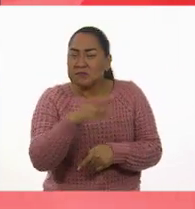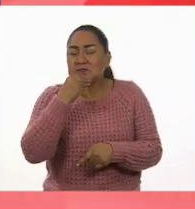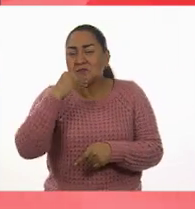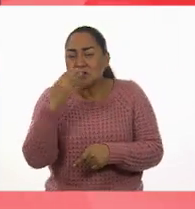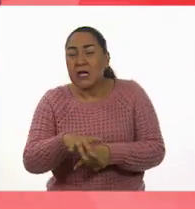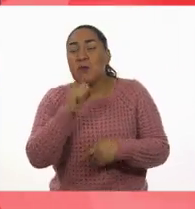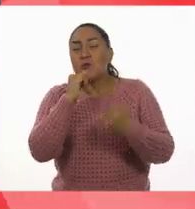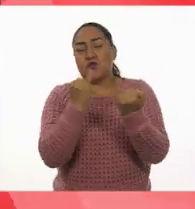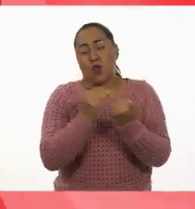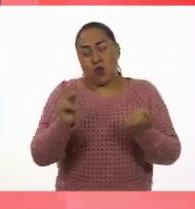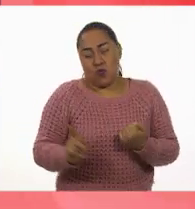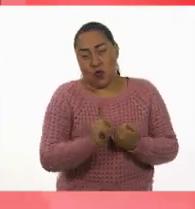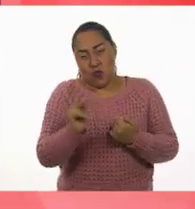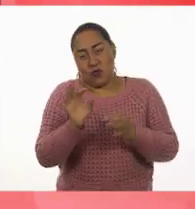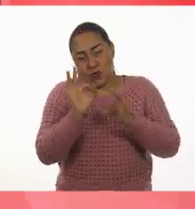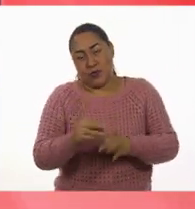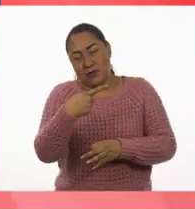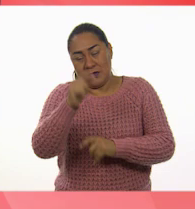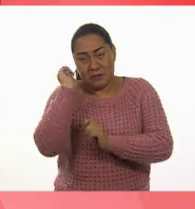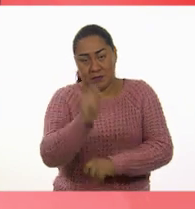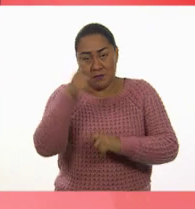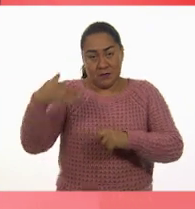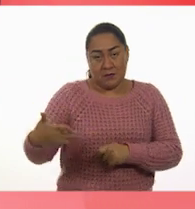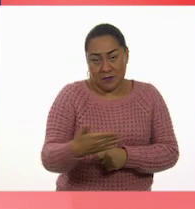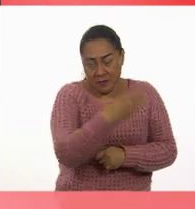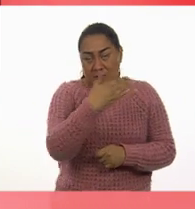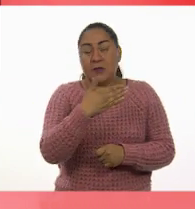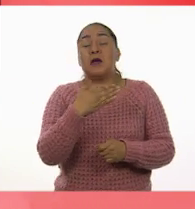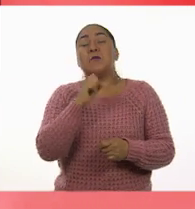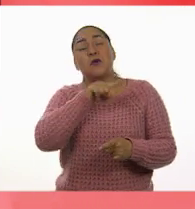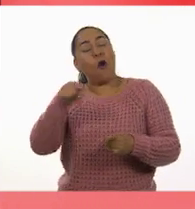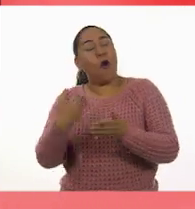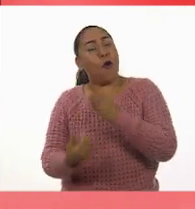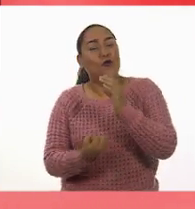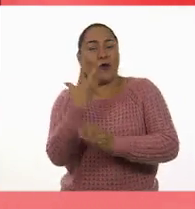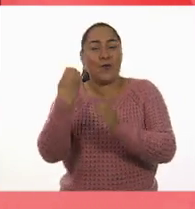y tradicional pueblo pesquero de Cihuatanejo hasta el moderno Ixtapa.